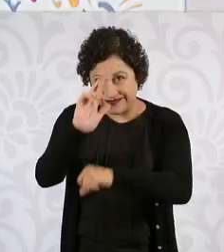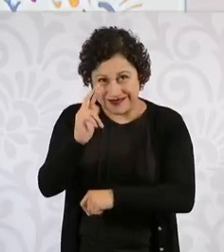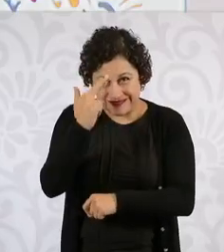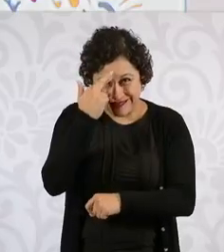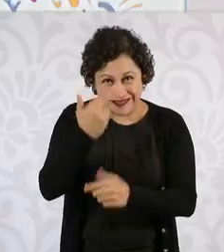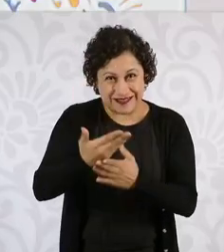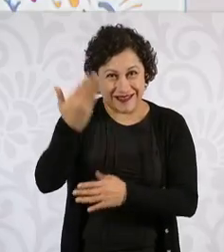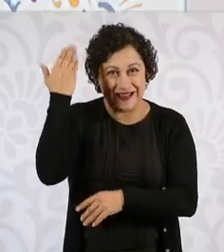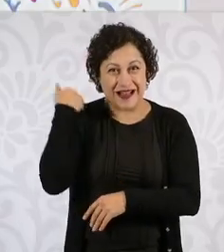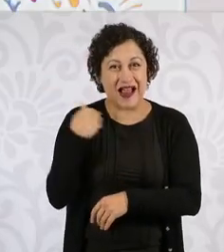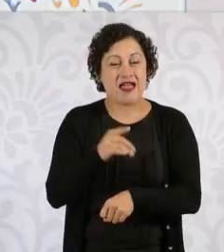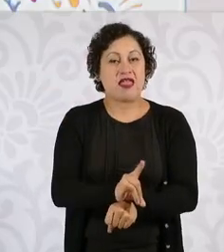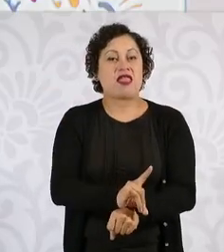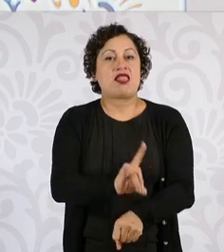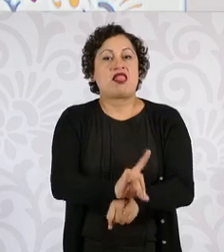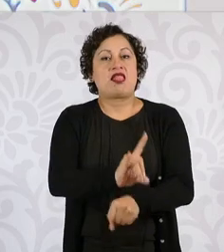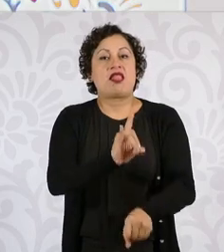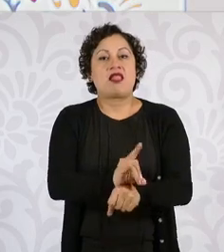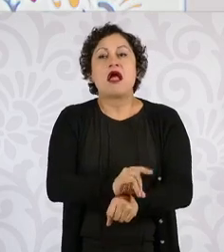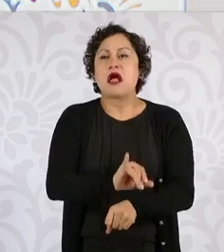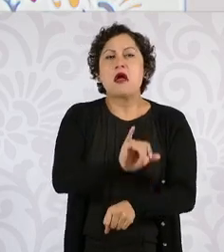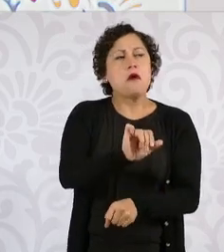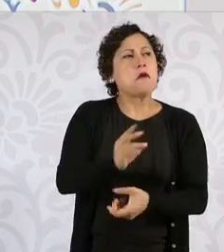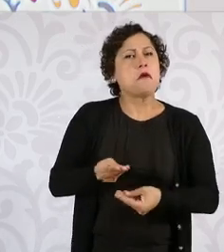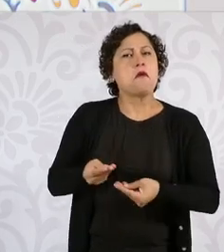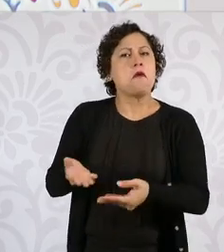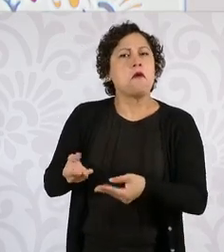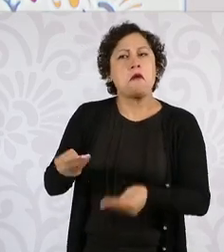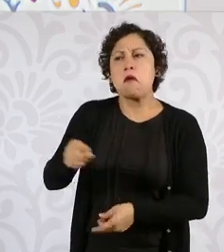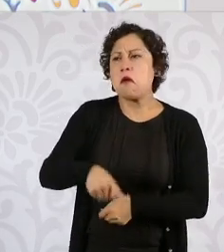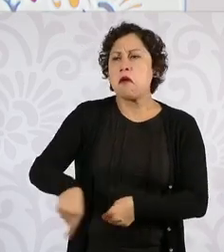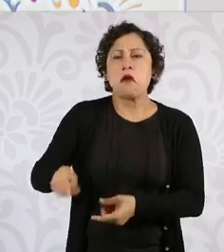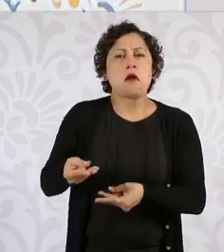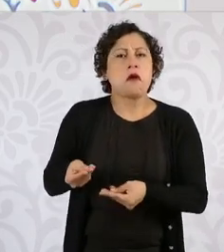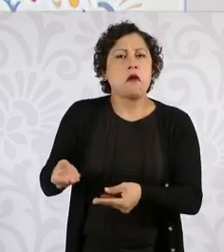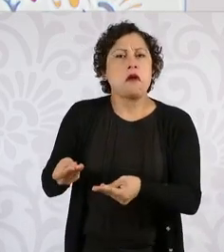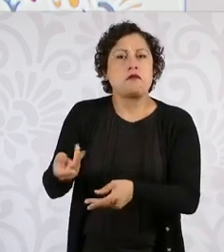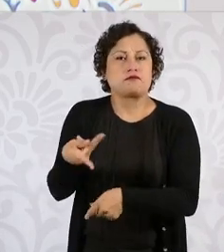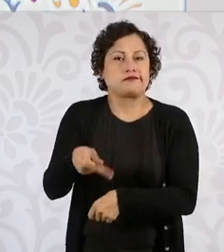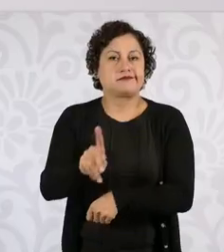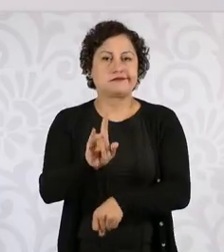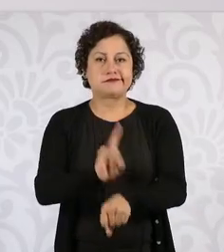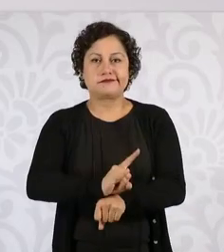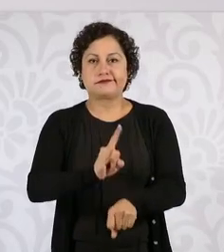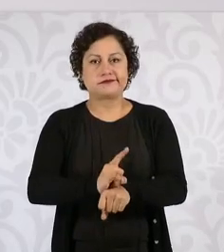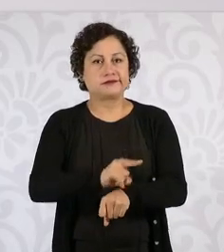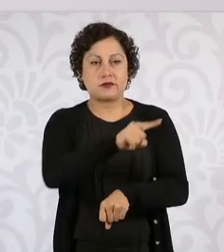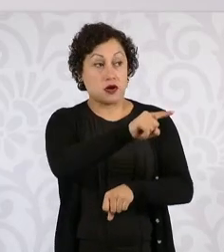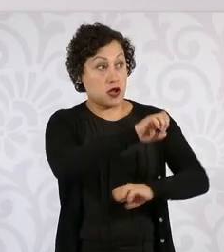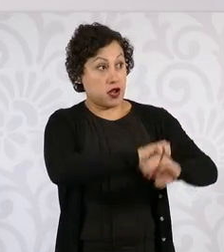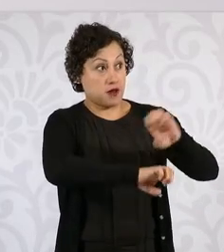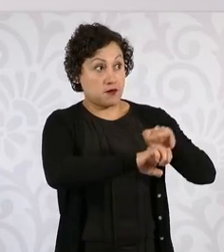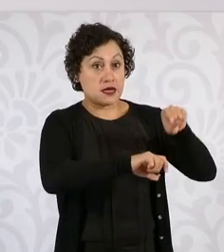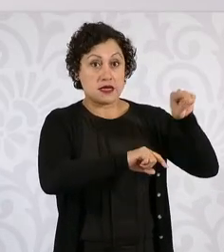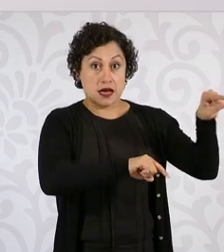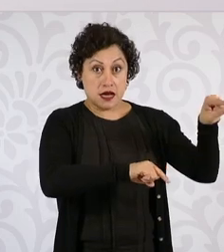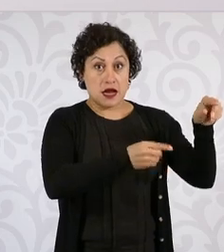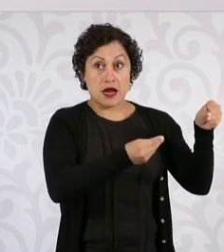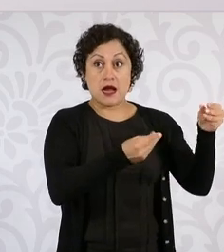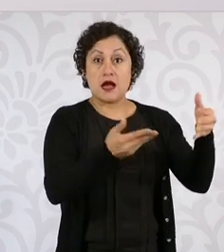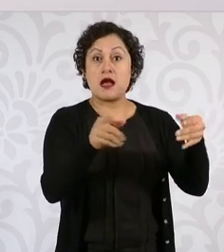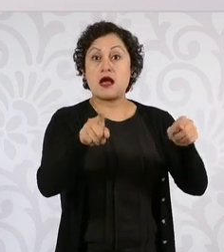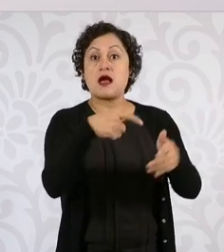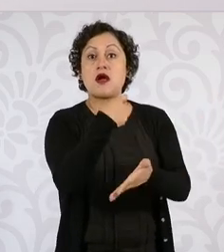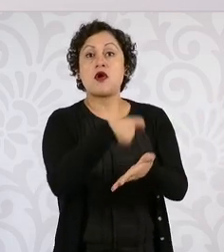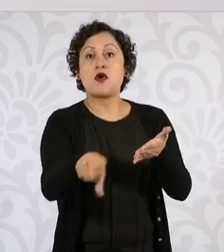una simulación del mercado eléctrico, donde alguien generaba aquí, alguien compraba aquí y